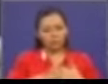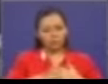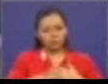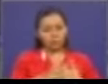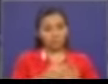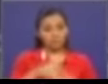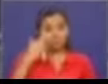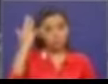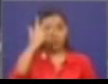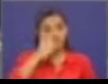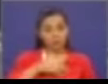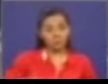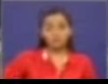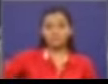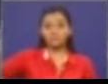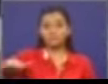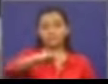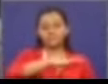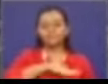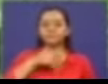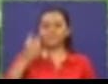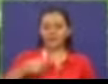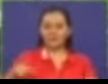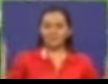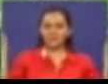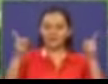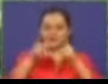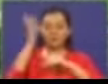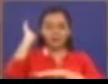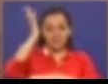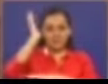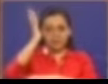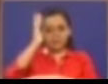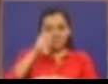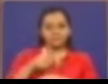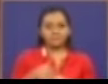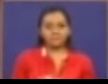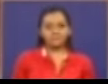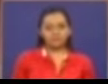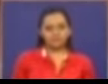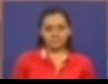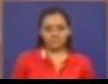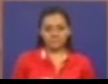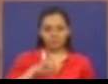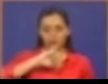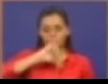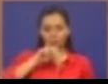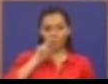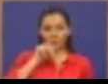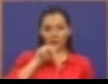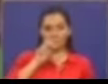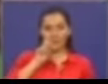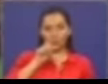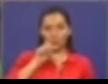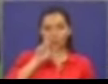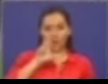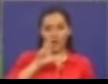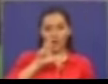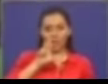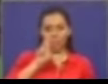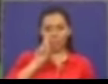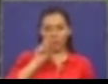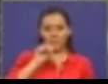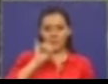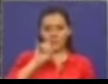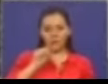esa maravilla en nuestro país. Bueno, veamos extractos de las intervenciones de Juan Manuel Domínguez, director ejecutivo del INIAP.